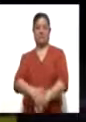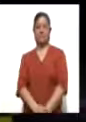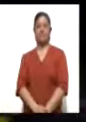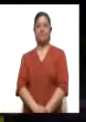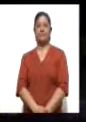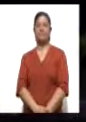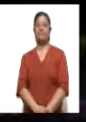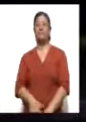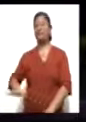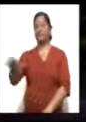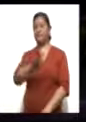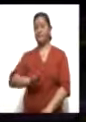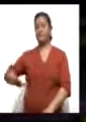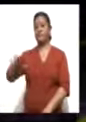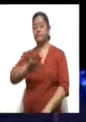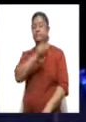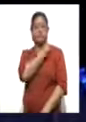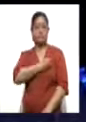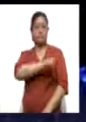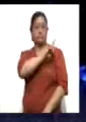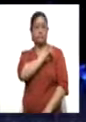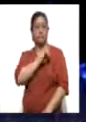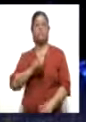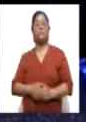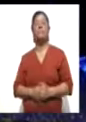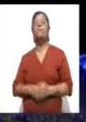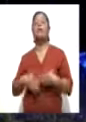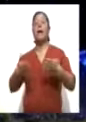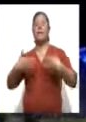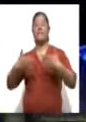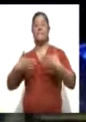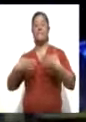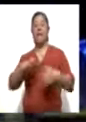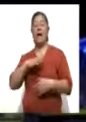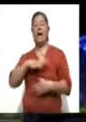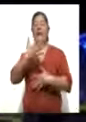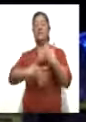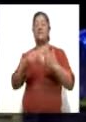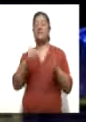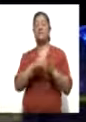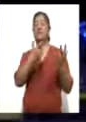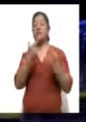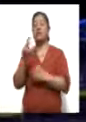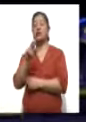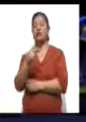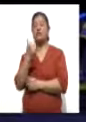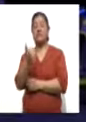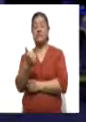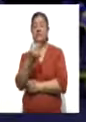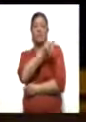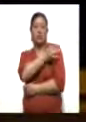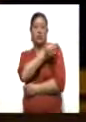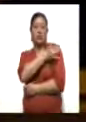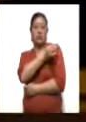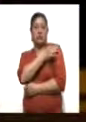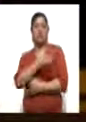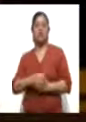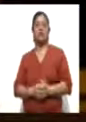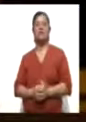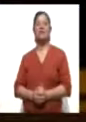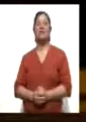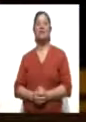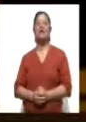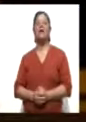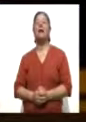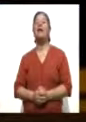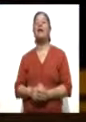La Región Metropolitana de Salud, RMS, de Panamá recibió 15.786 dosis de la vacuna contra la